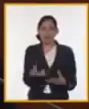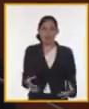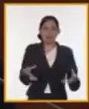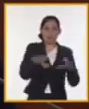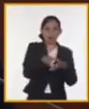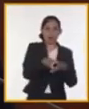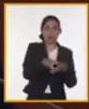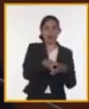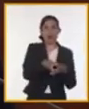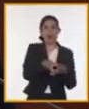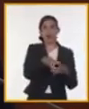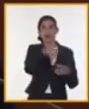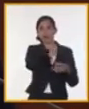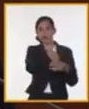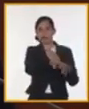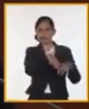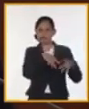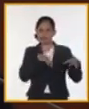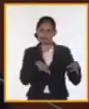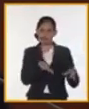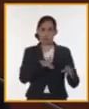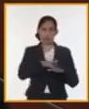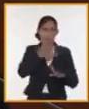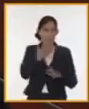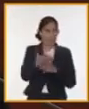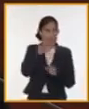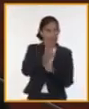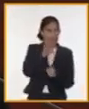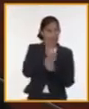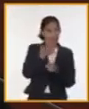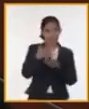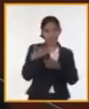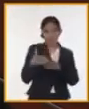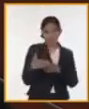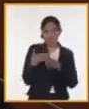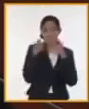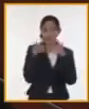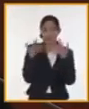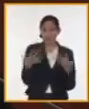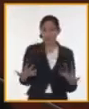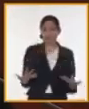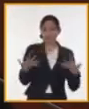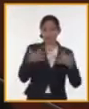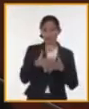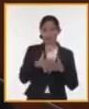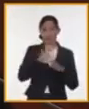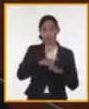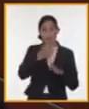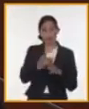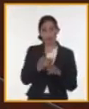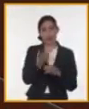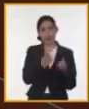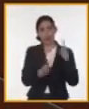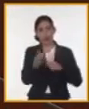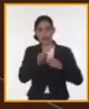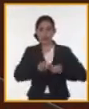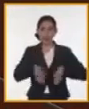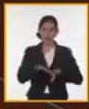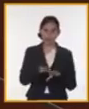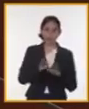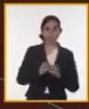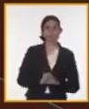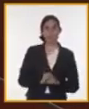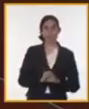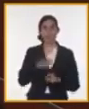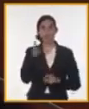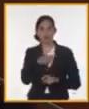permitirán ponernos en mejores condiciones para trabajar con los diferentes segmentos que intervienen una vez que se producen este tipo de hechos. Hemos hecho